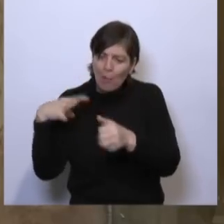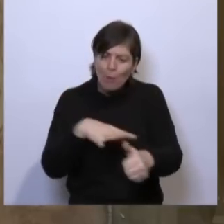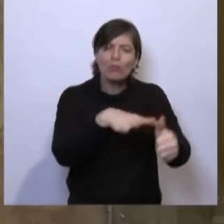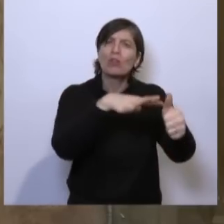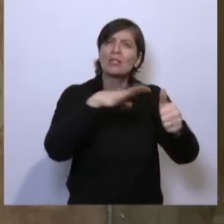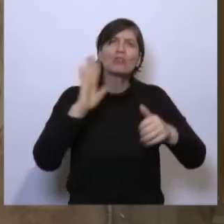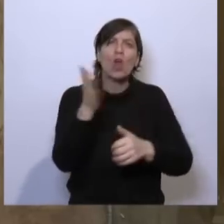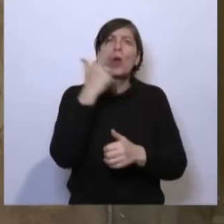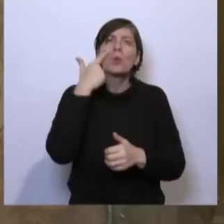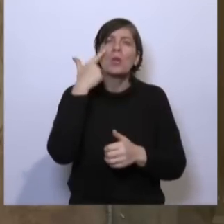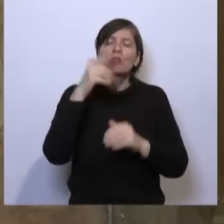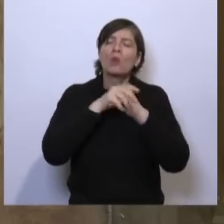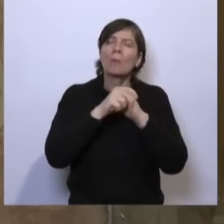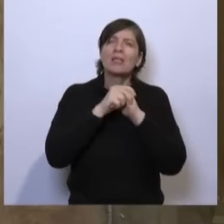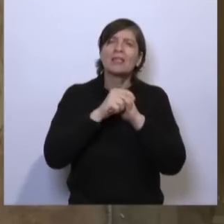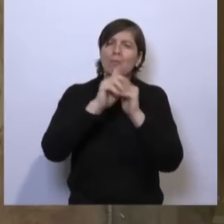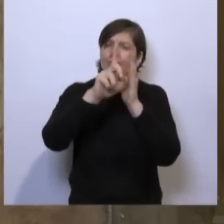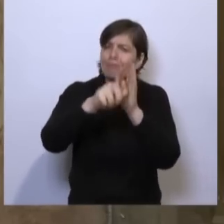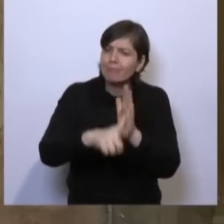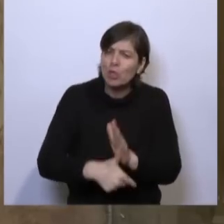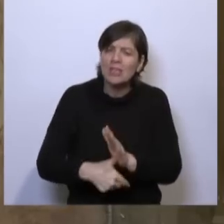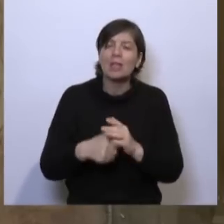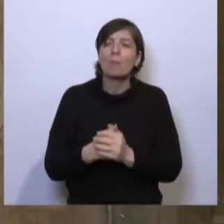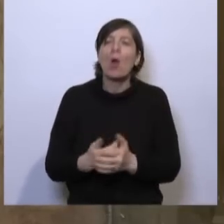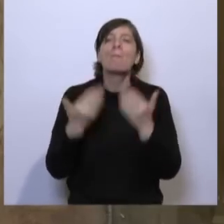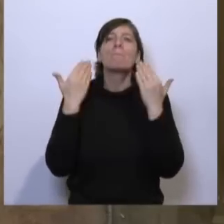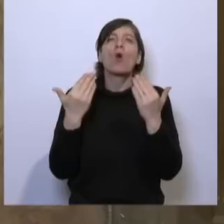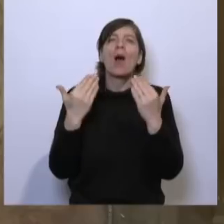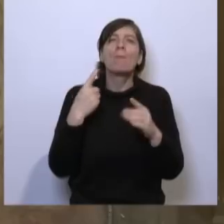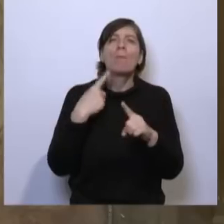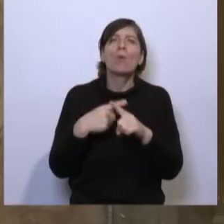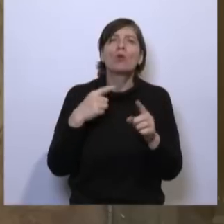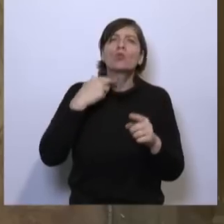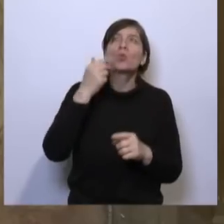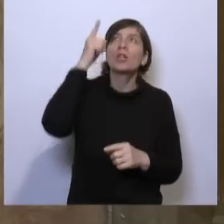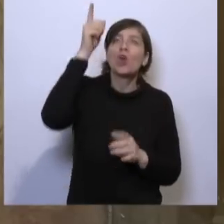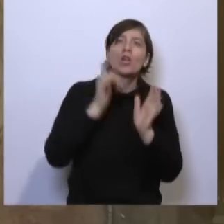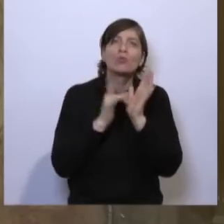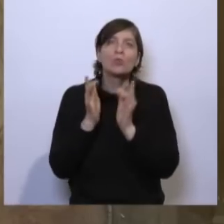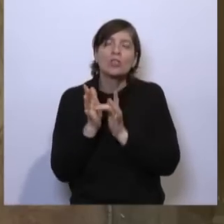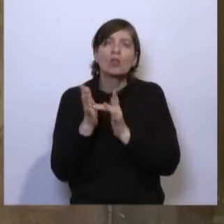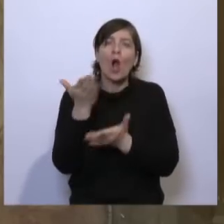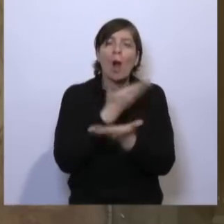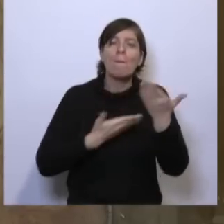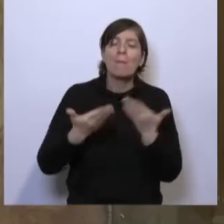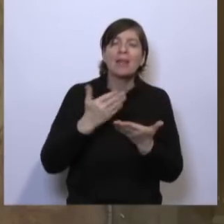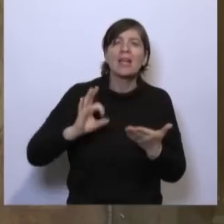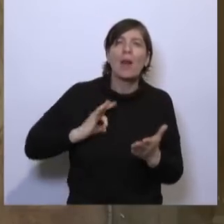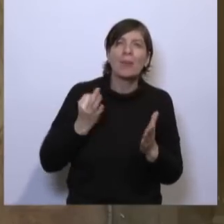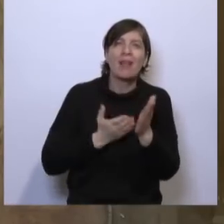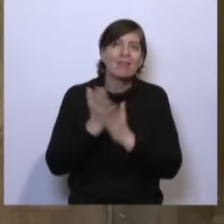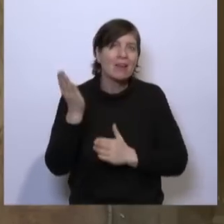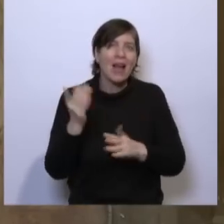cuantos vivieron en tu amistad a través de los tiempos, merezcamos por tu Hijo Jesucristo compartir la